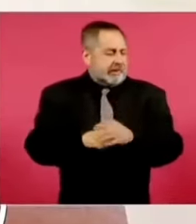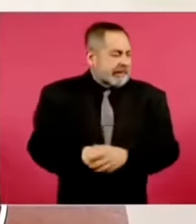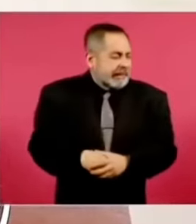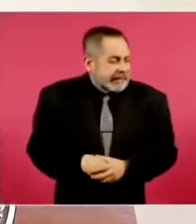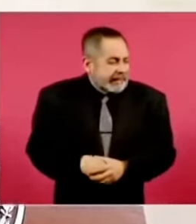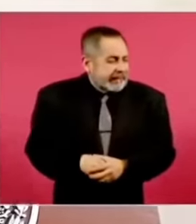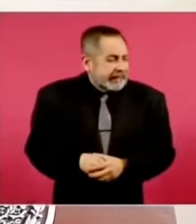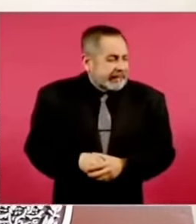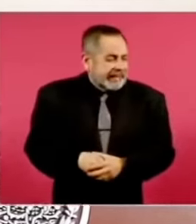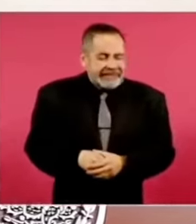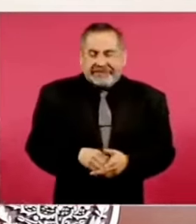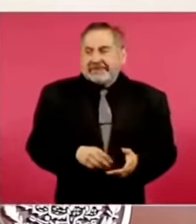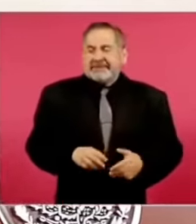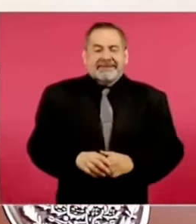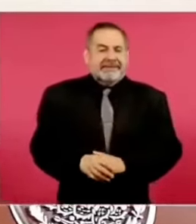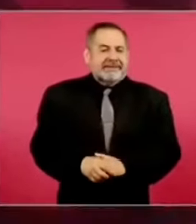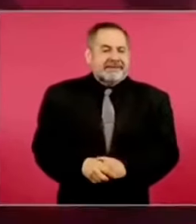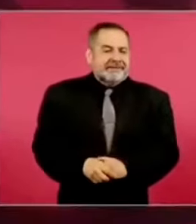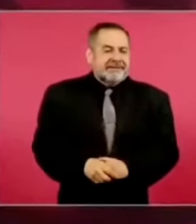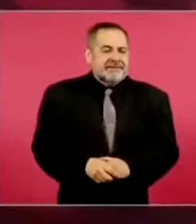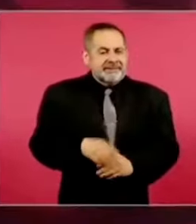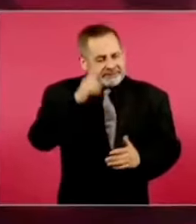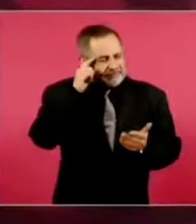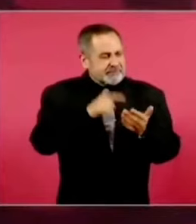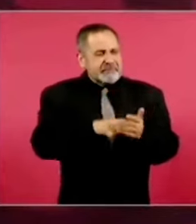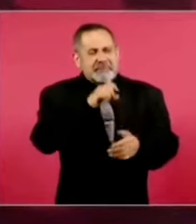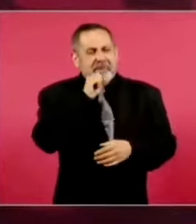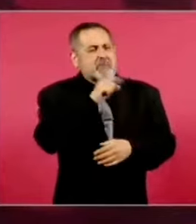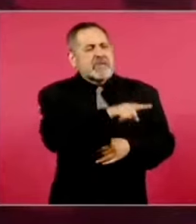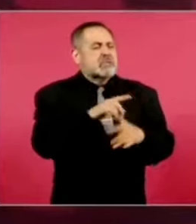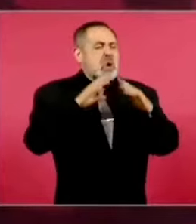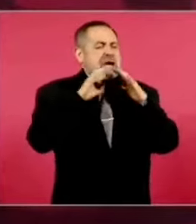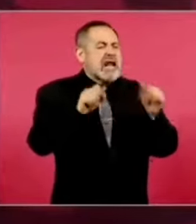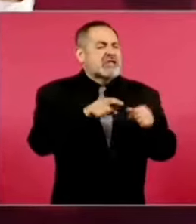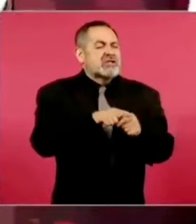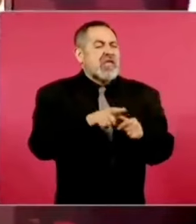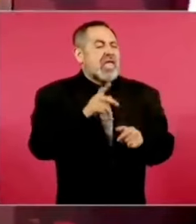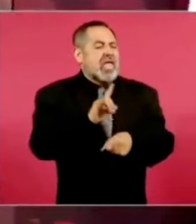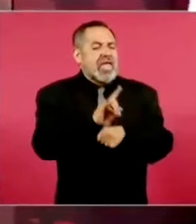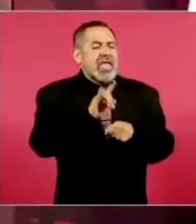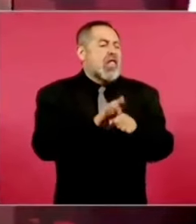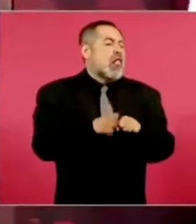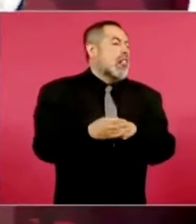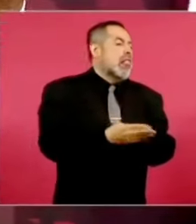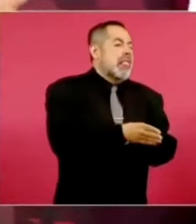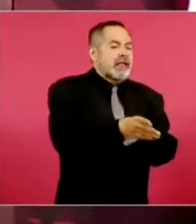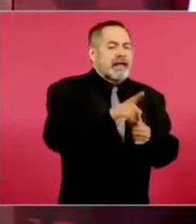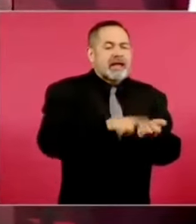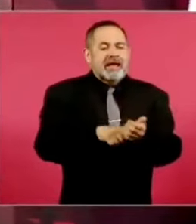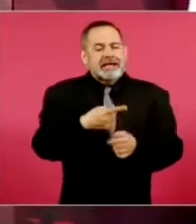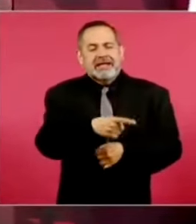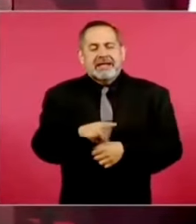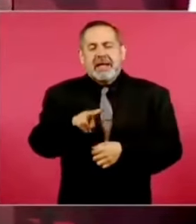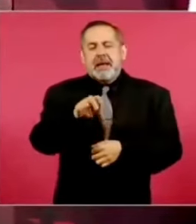eso lo hizo ahí donde tiene su hacienda, aquí en Valle de